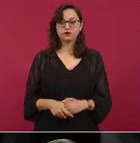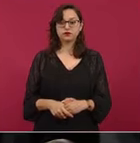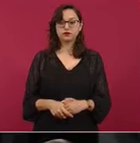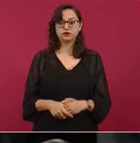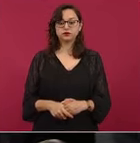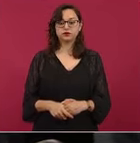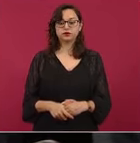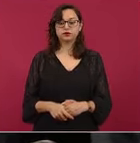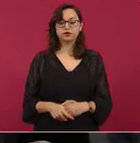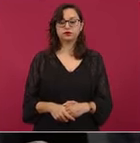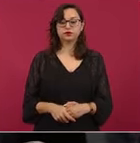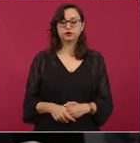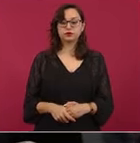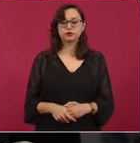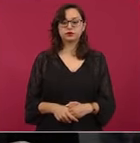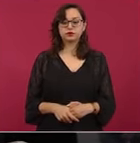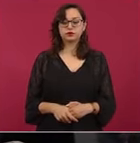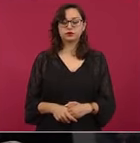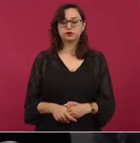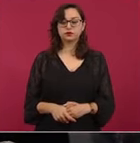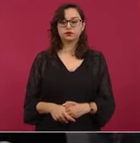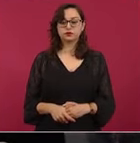Que hay gente que tiene